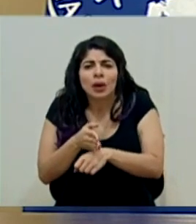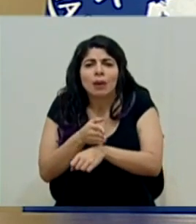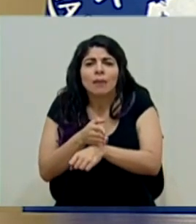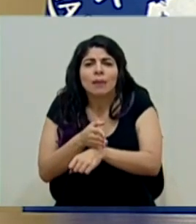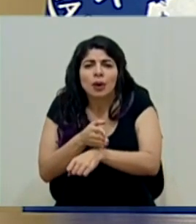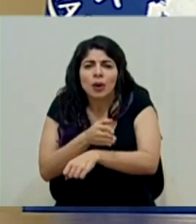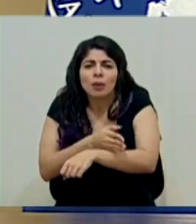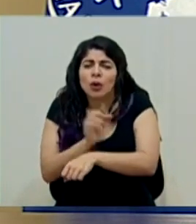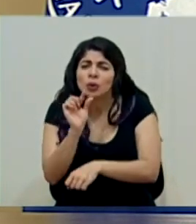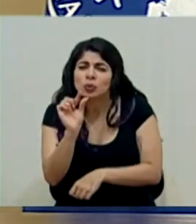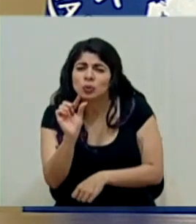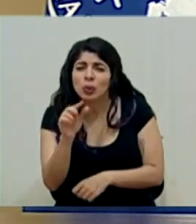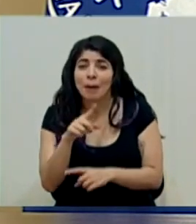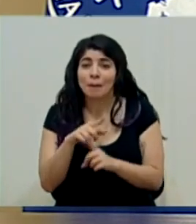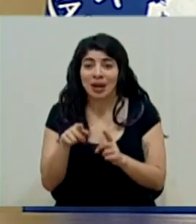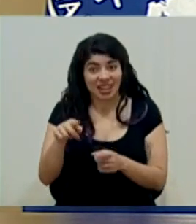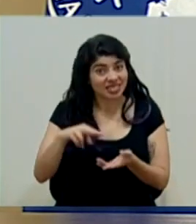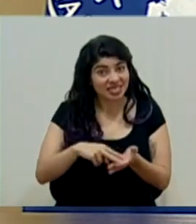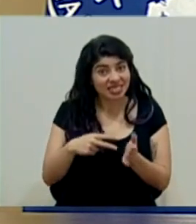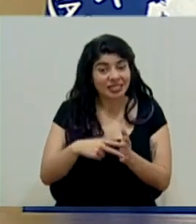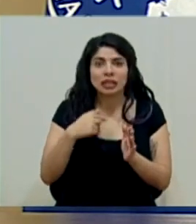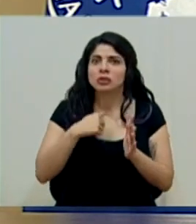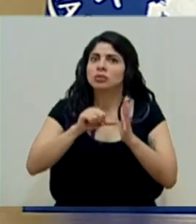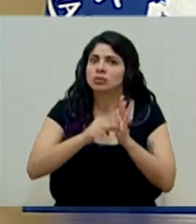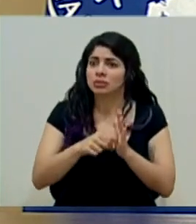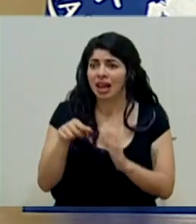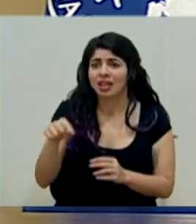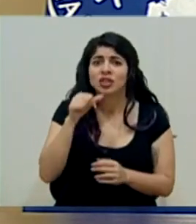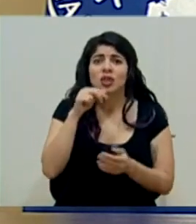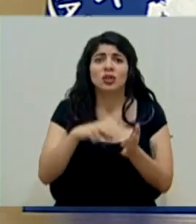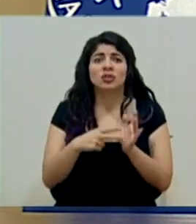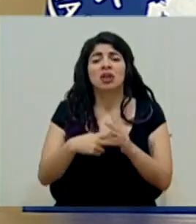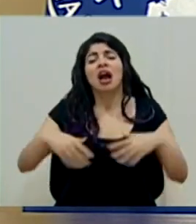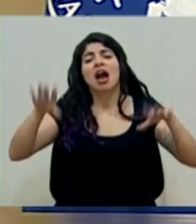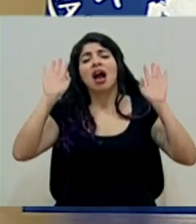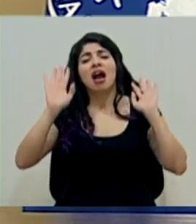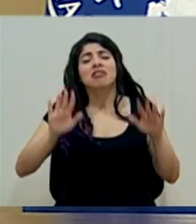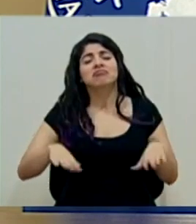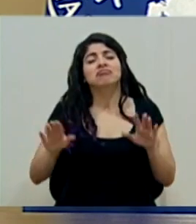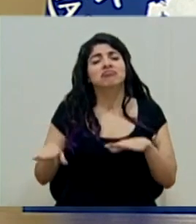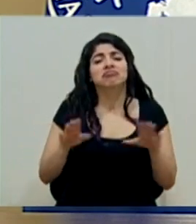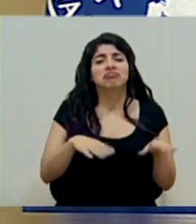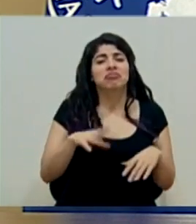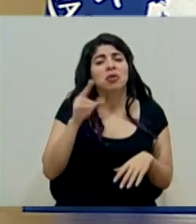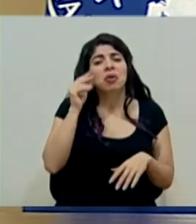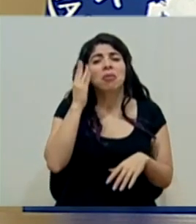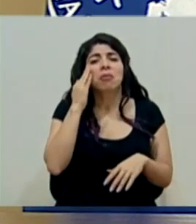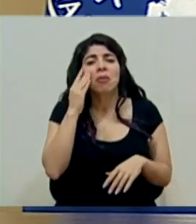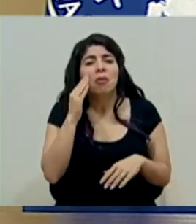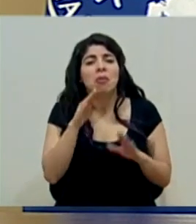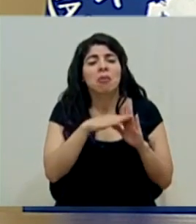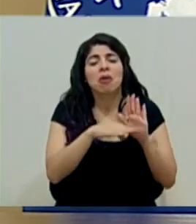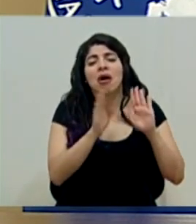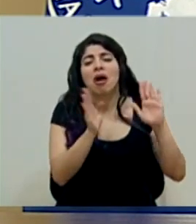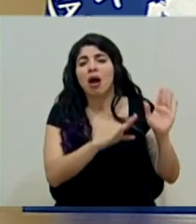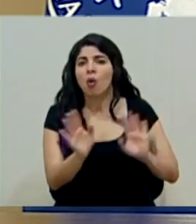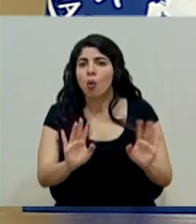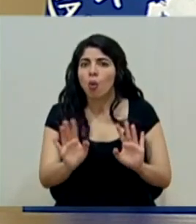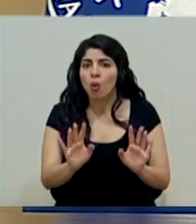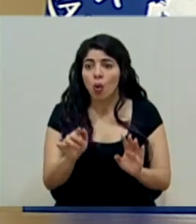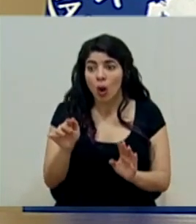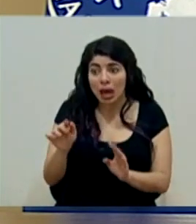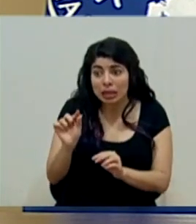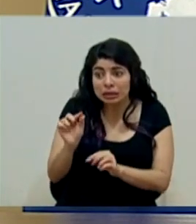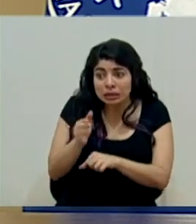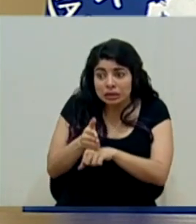han visto, pero esto para nada, y lo subrayo, para nada significa que hay que bajar la guardia, para nada. Tenemos que